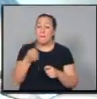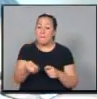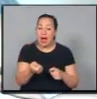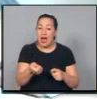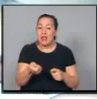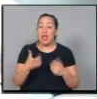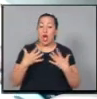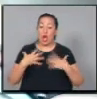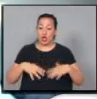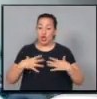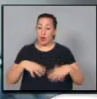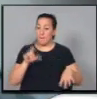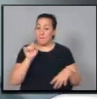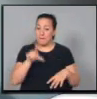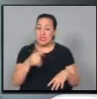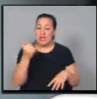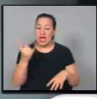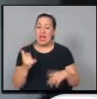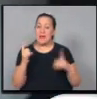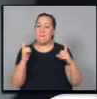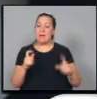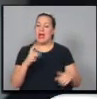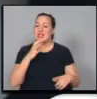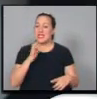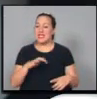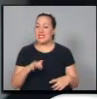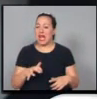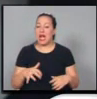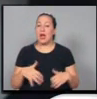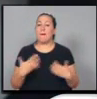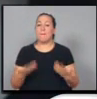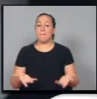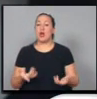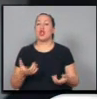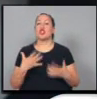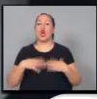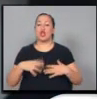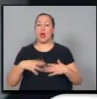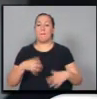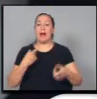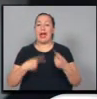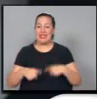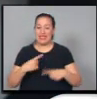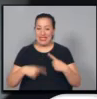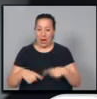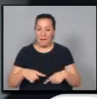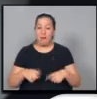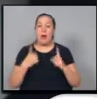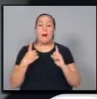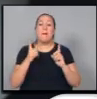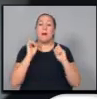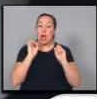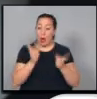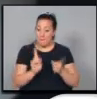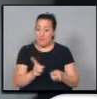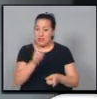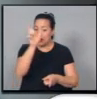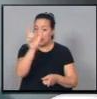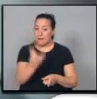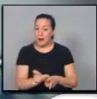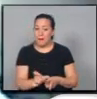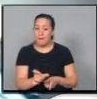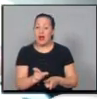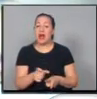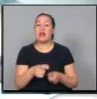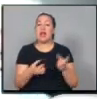asesinato, sus ropas quedan manchadas con sangre. Claro. Por eso un cambio de ropa, pero es exactamente la misma persona que en